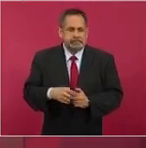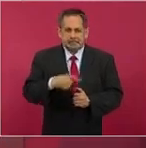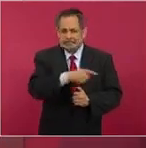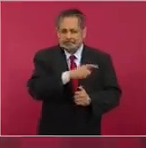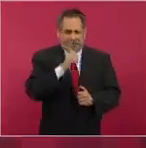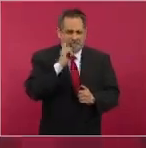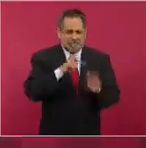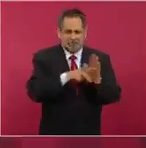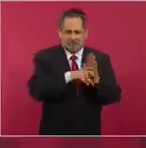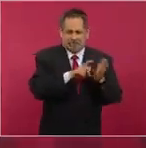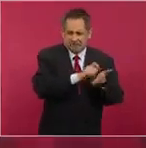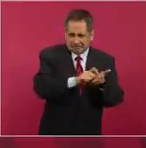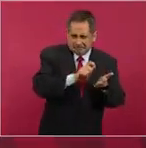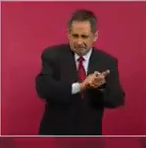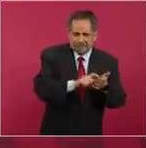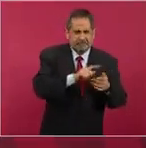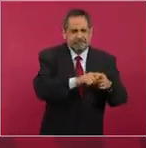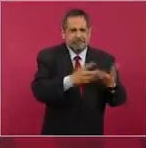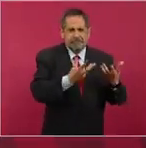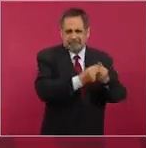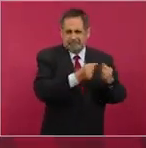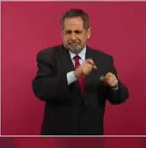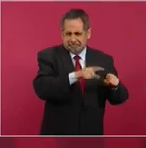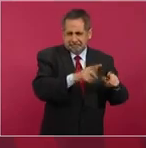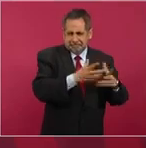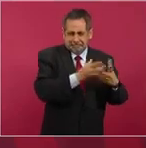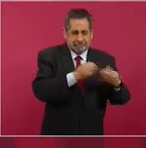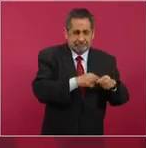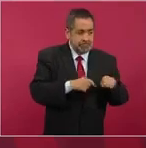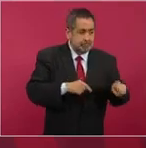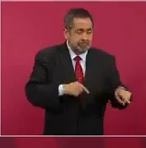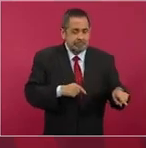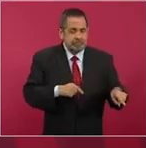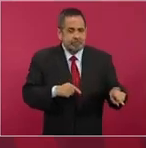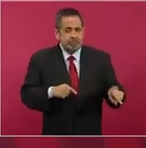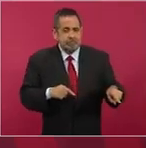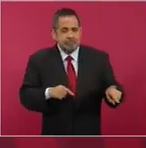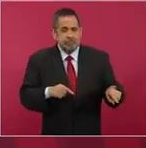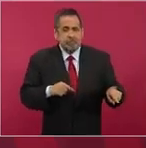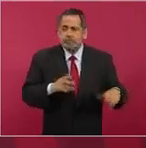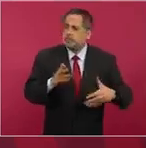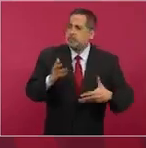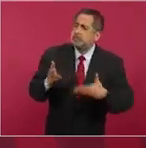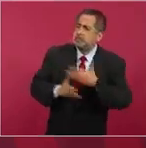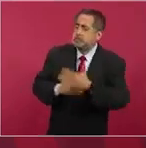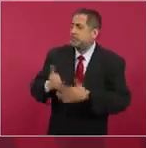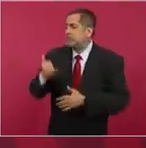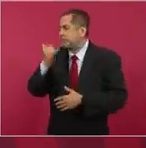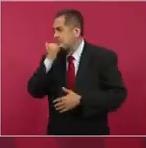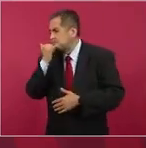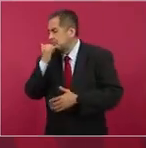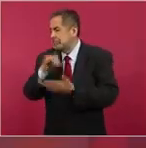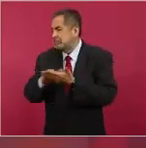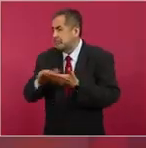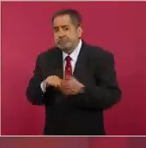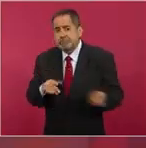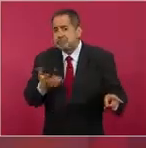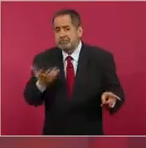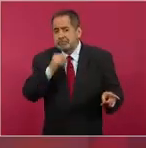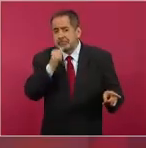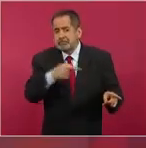periodista y los periodistas que participaron en eso no son capaces de ofrecer una disculpa.